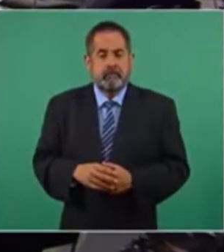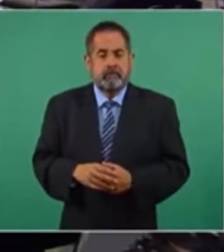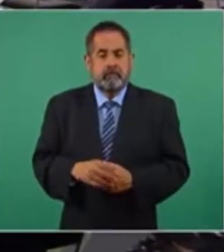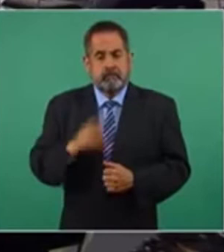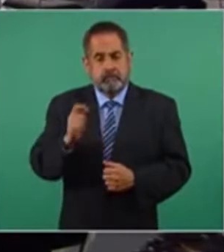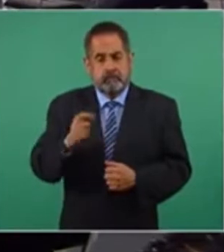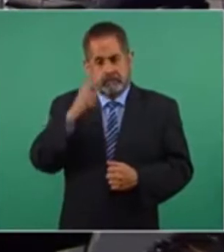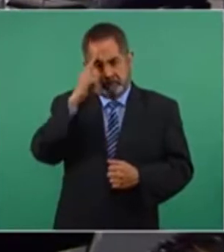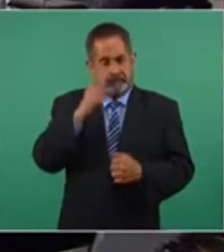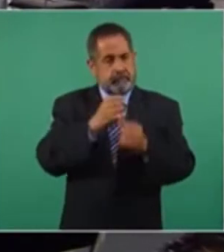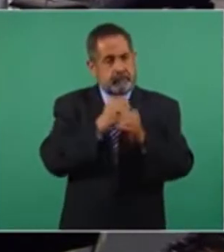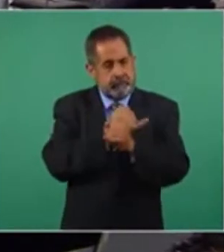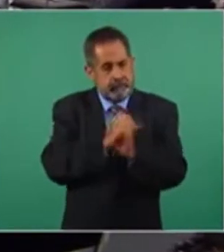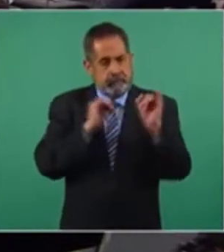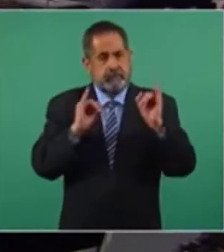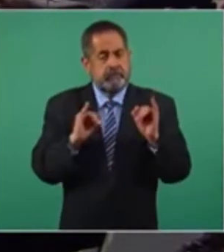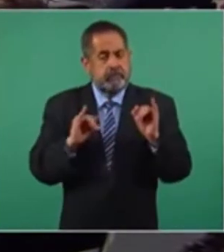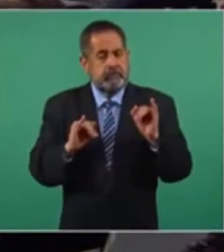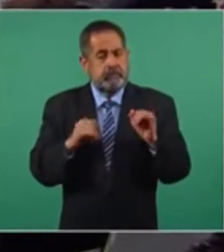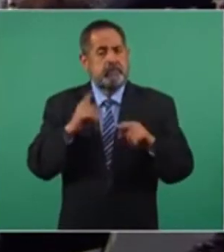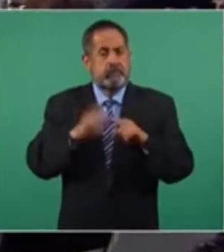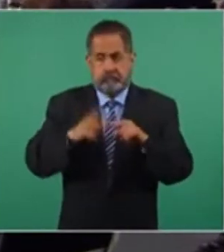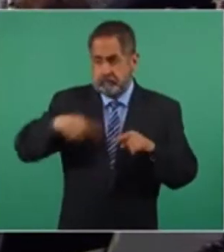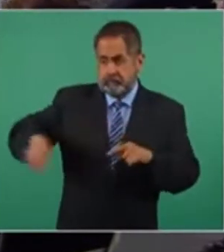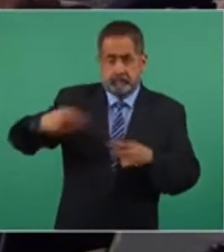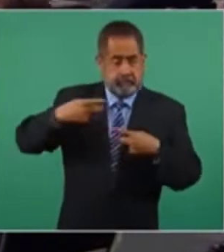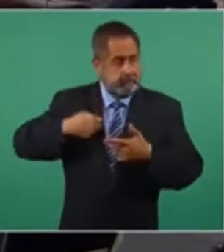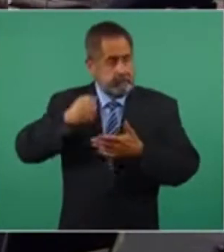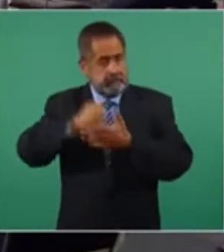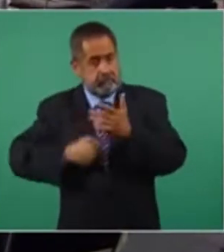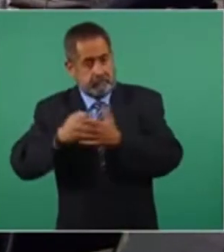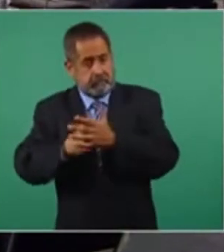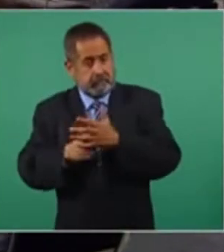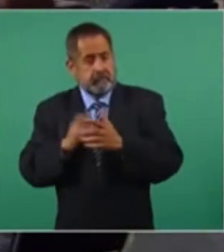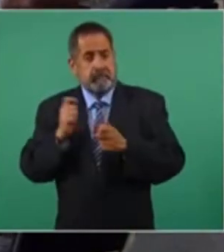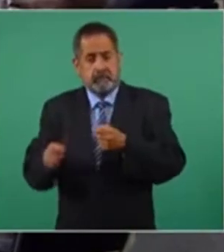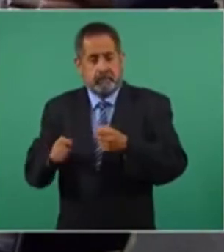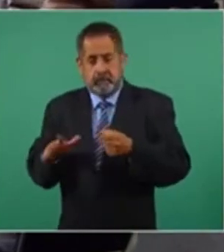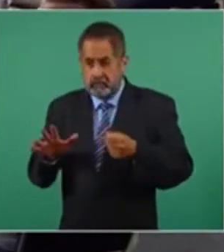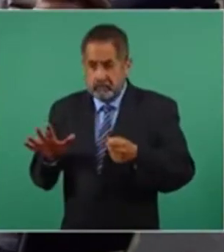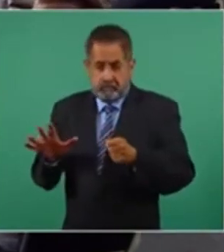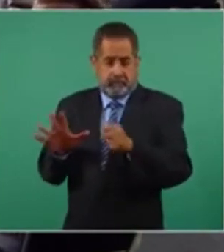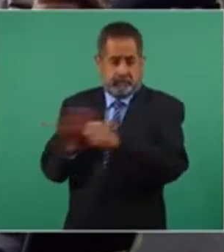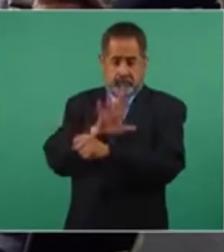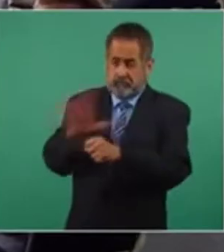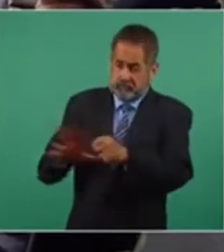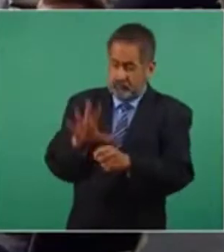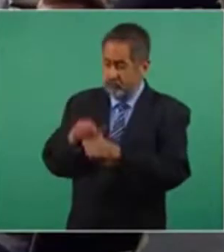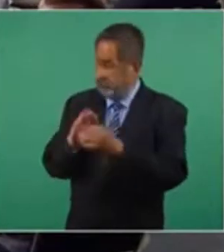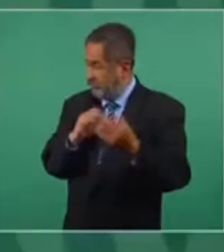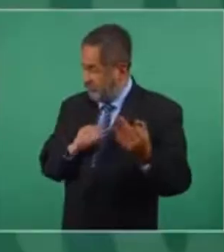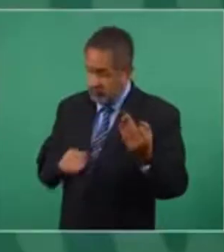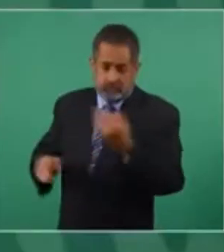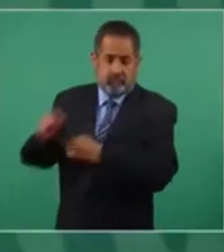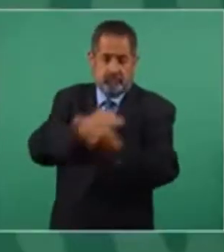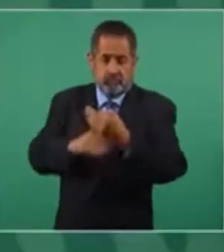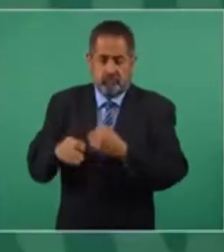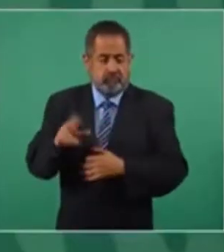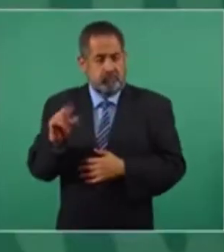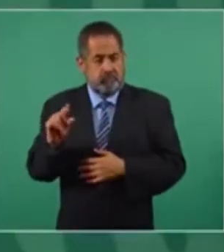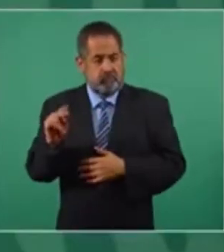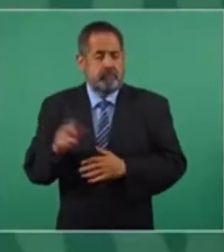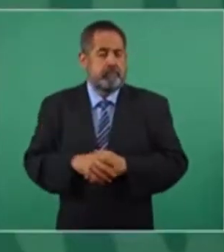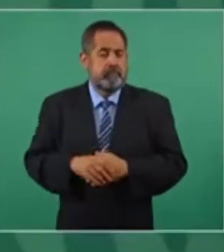la independencia, aunque la hizo el pueblo, no fue todo el pueblo.